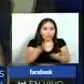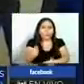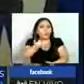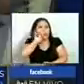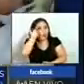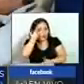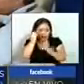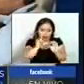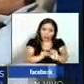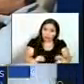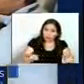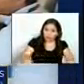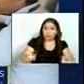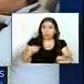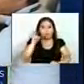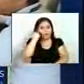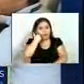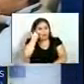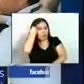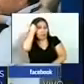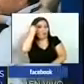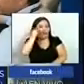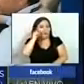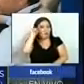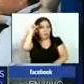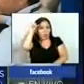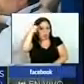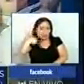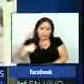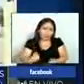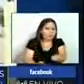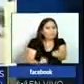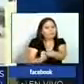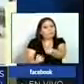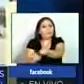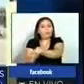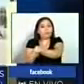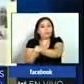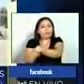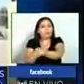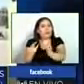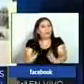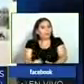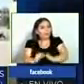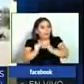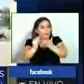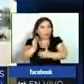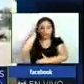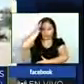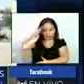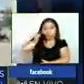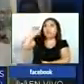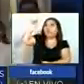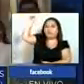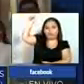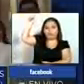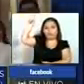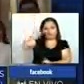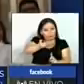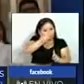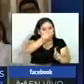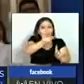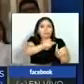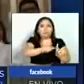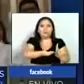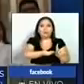niños y adultos que recibieron una mano solidaria Inspirada por su fe en Dios Una persona